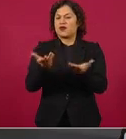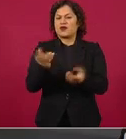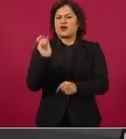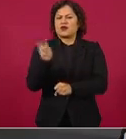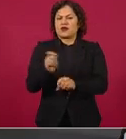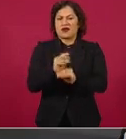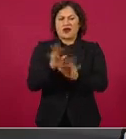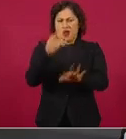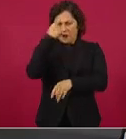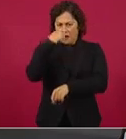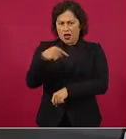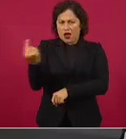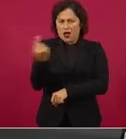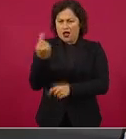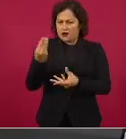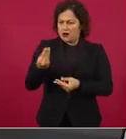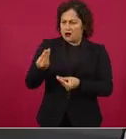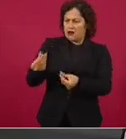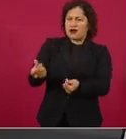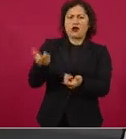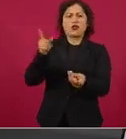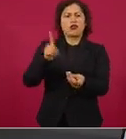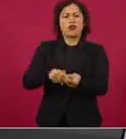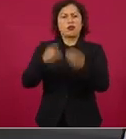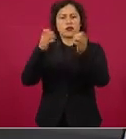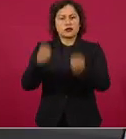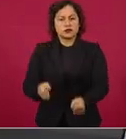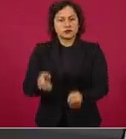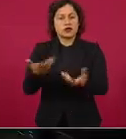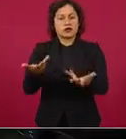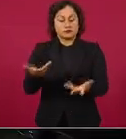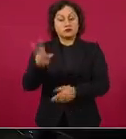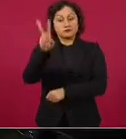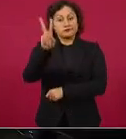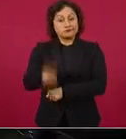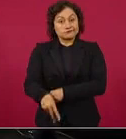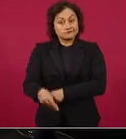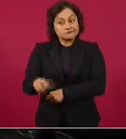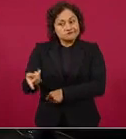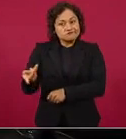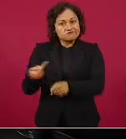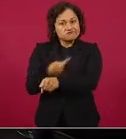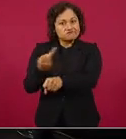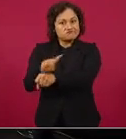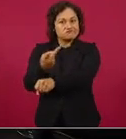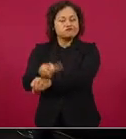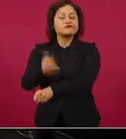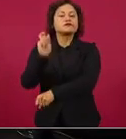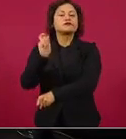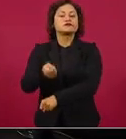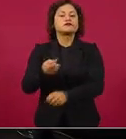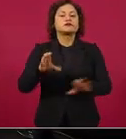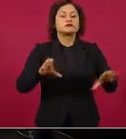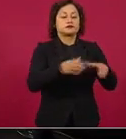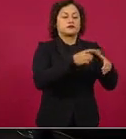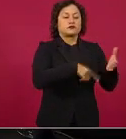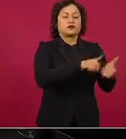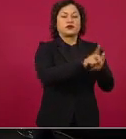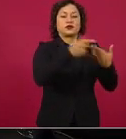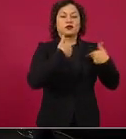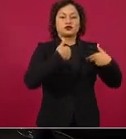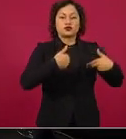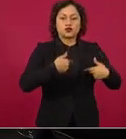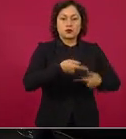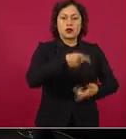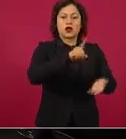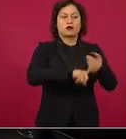claridad sobre este destino. Eso ocurre mientras derechos humanos, el Centro de Investigación, el Museo